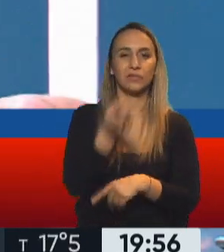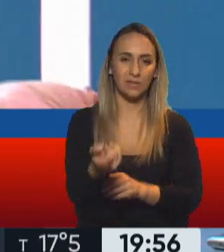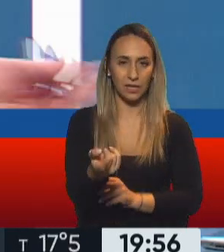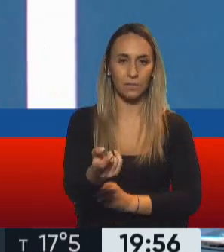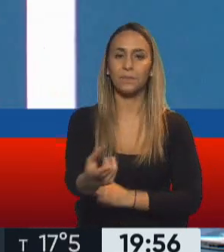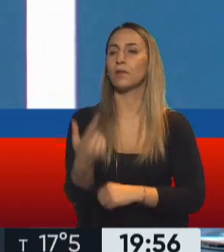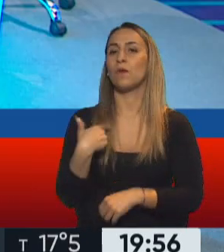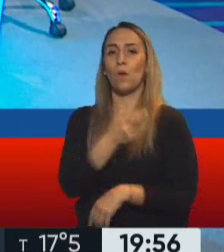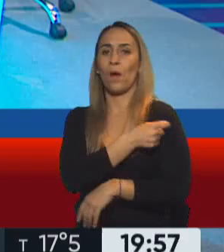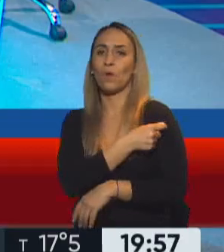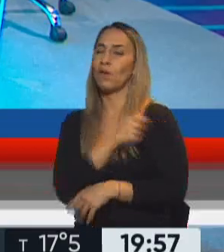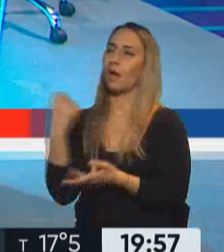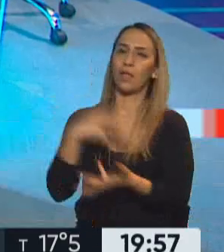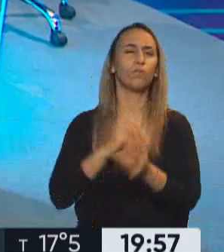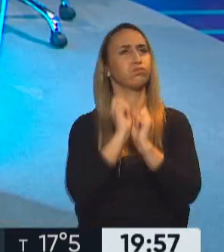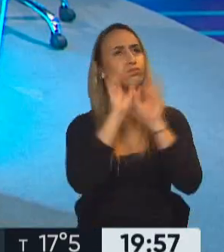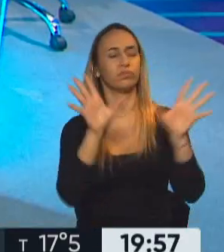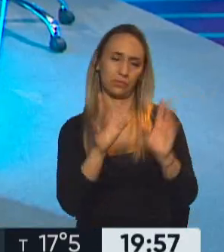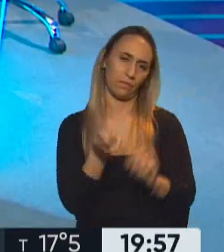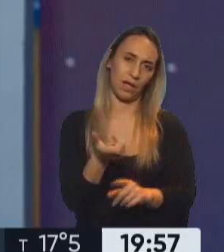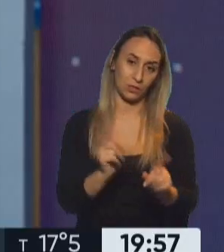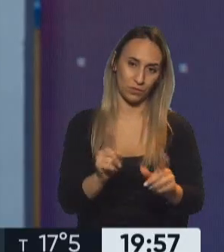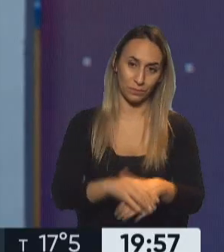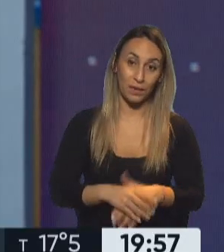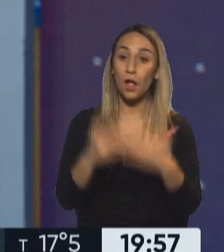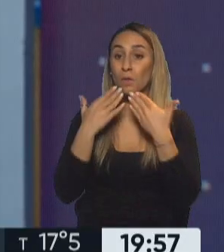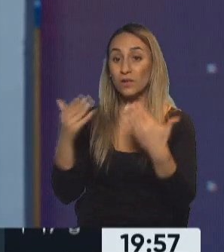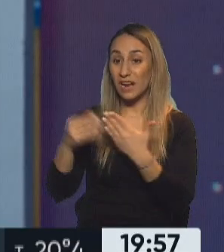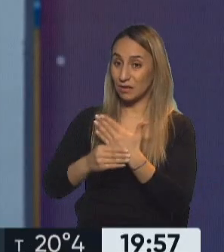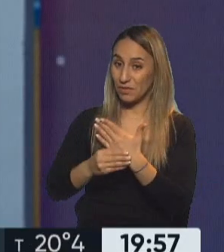estoy poniendo mañana. Gracias, ministro, por estar aquí. Seguimos aquí en Televisión Pública Noticias de esta